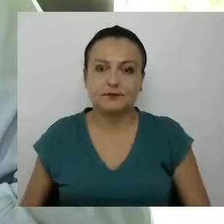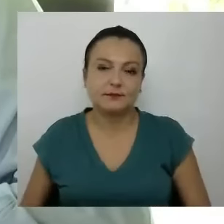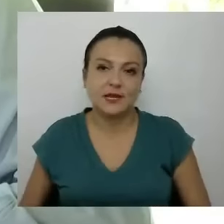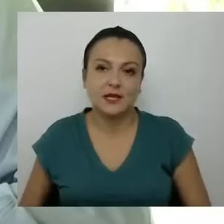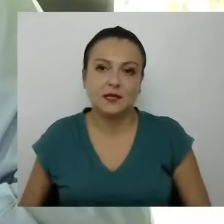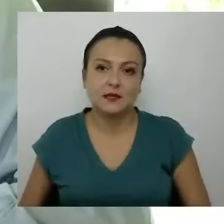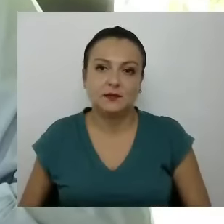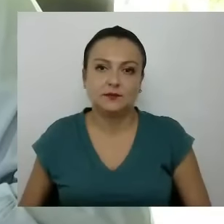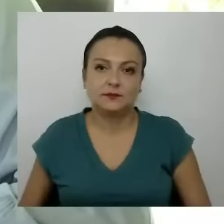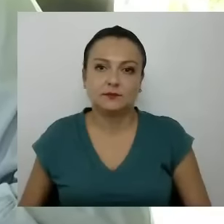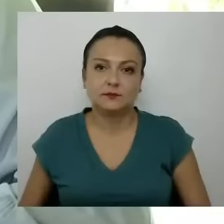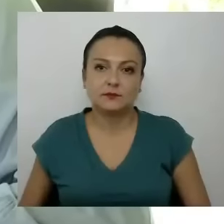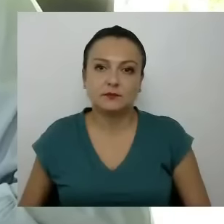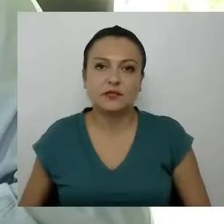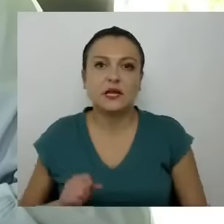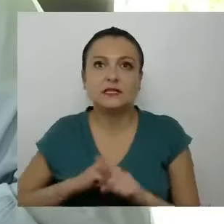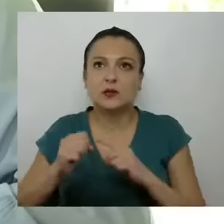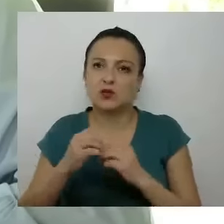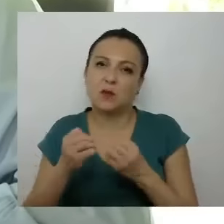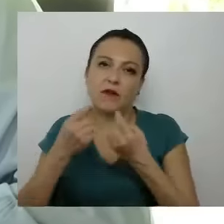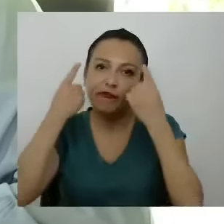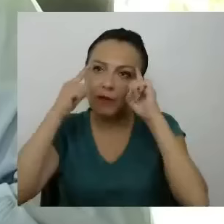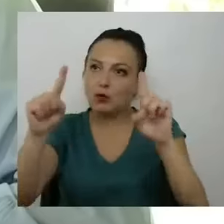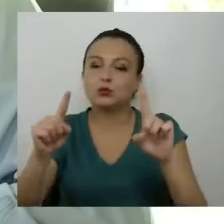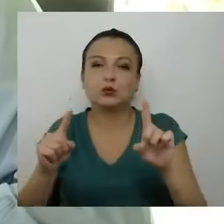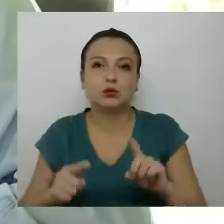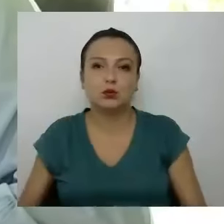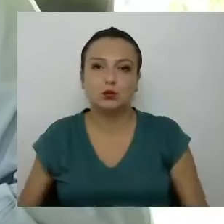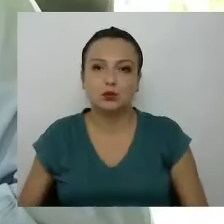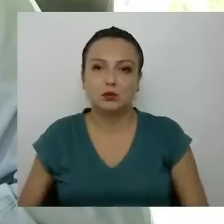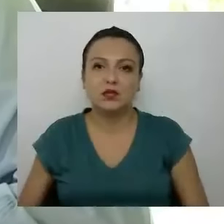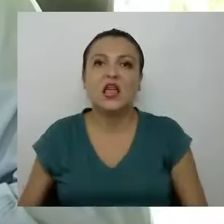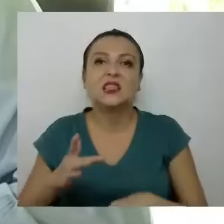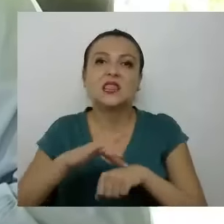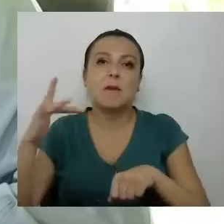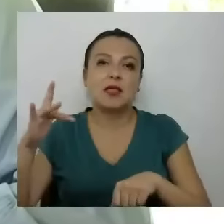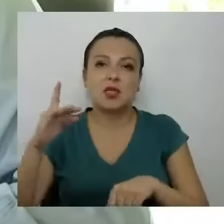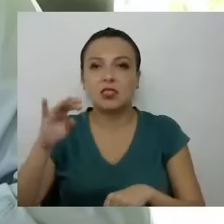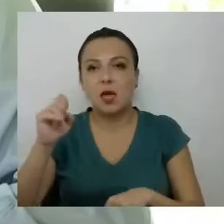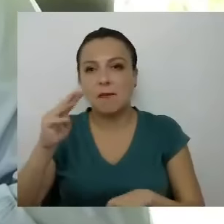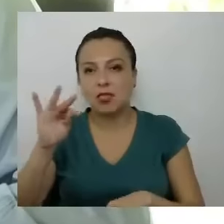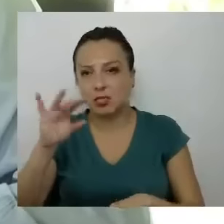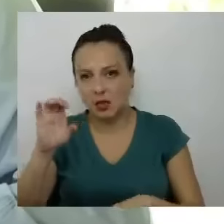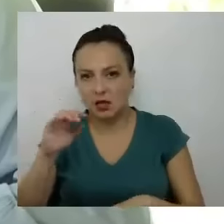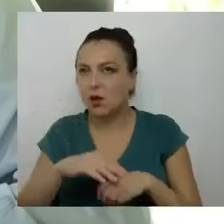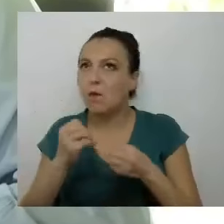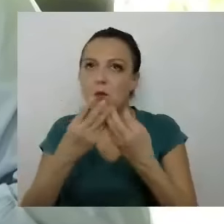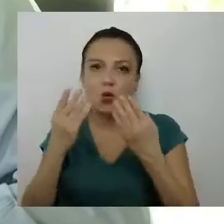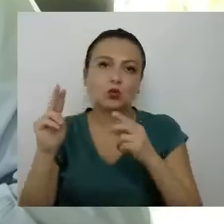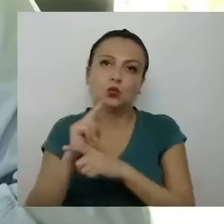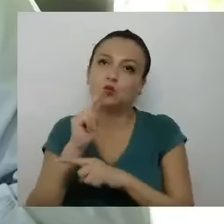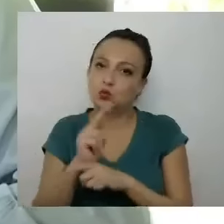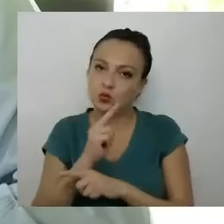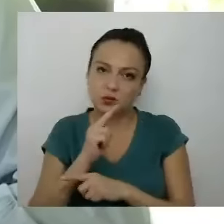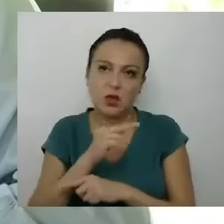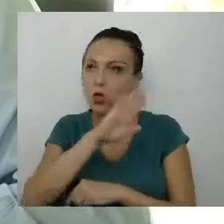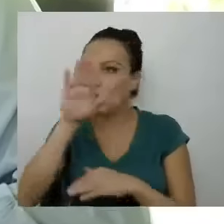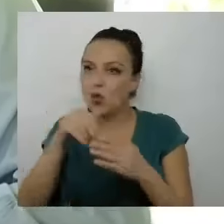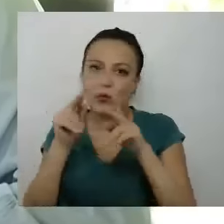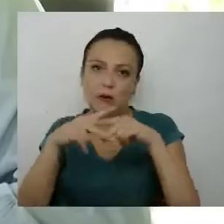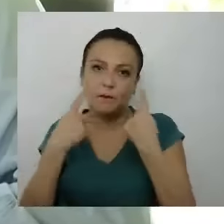Inclusive el caso más sonado, que es el caso Diamante, que ha sido muy utilizado por todos los partidos